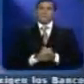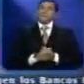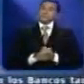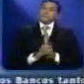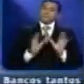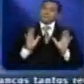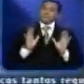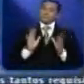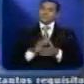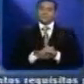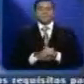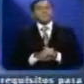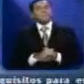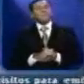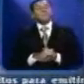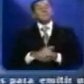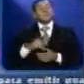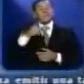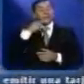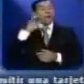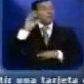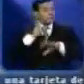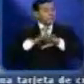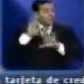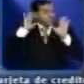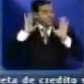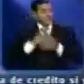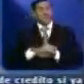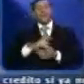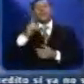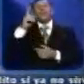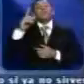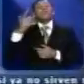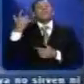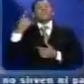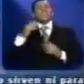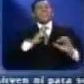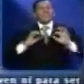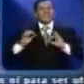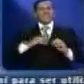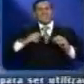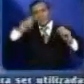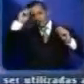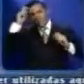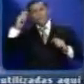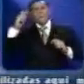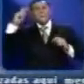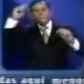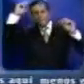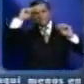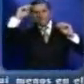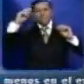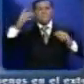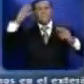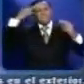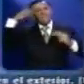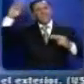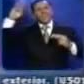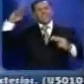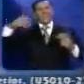Yo te aviso, Chirulí. Cambiamos de tema para contarles que uno de los charros más populares festejó en tierras aztecas por partida